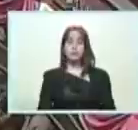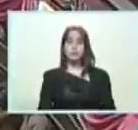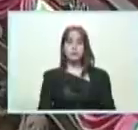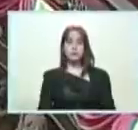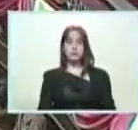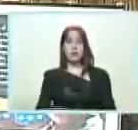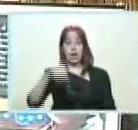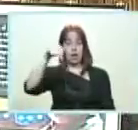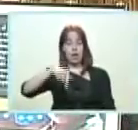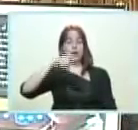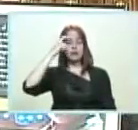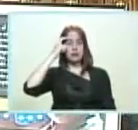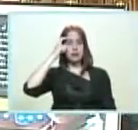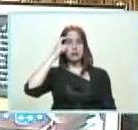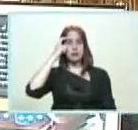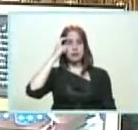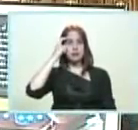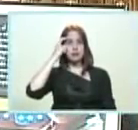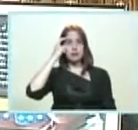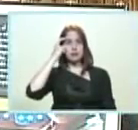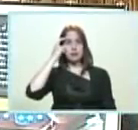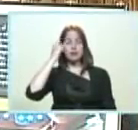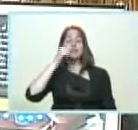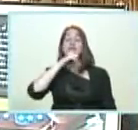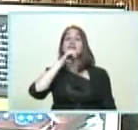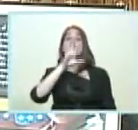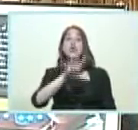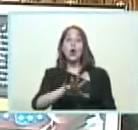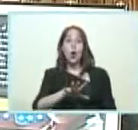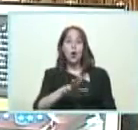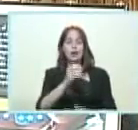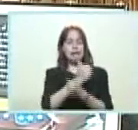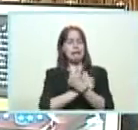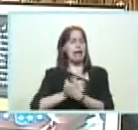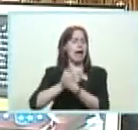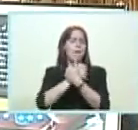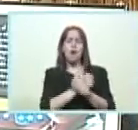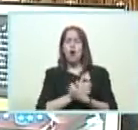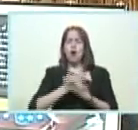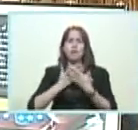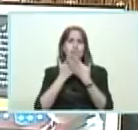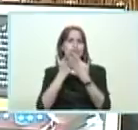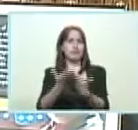en este día de historia, ¿no?, de tanto amor.